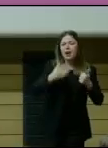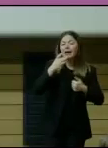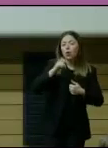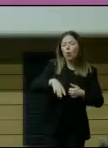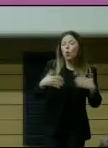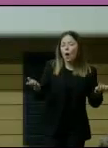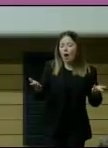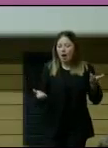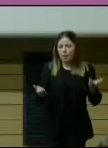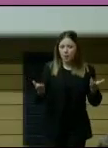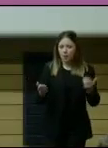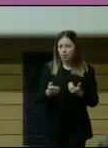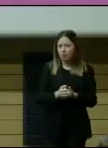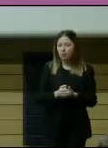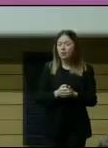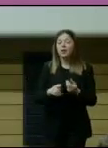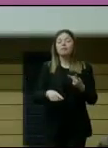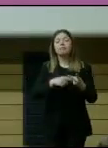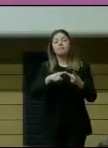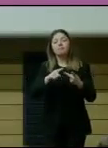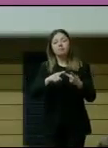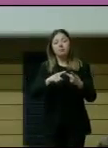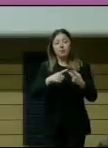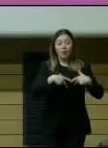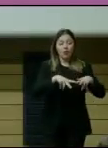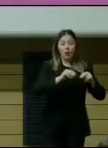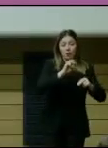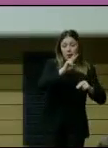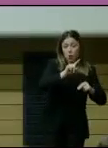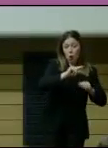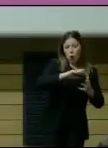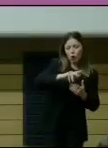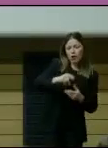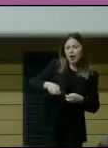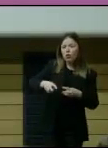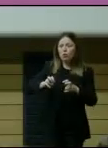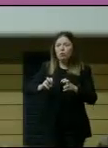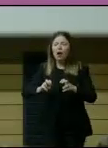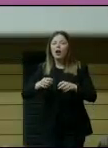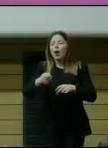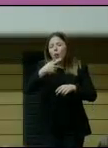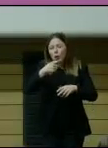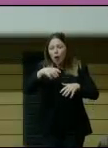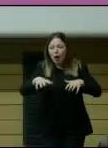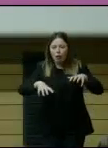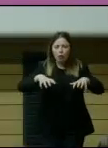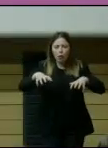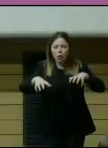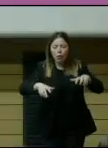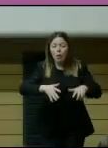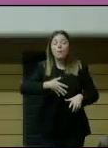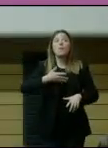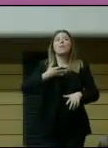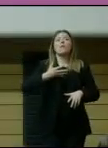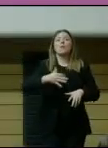veremos. Luego no vuelven a aparecer noticias hasta 2023. Ya luego, la droga zombie que está de moda podría